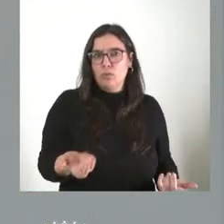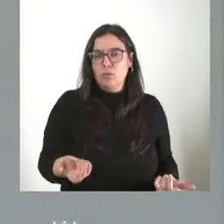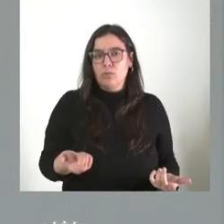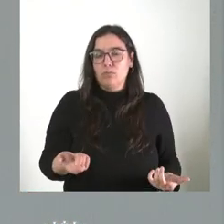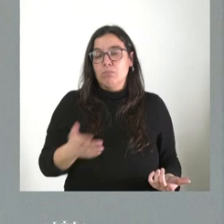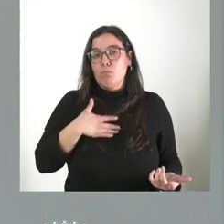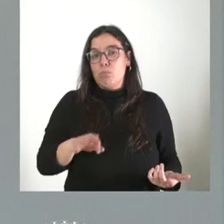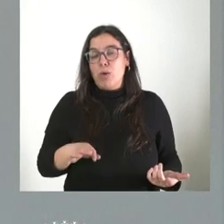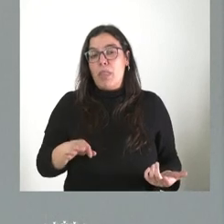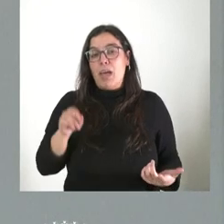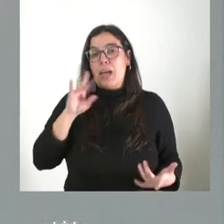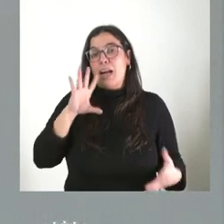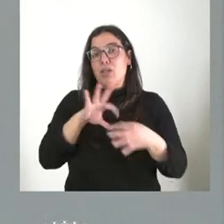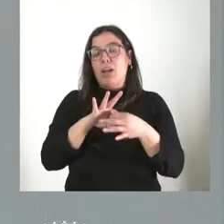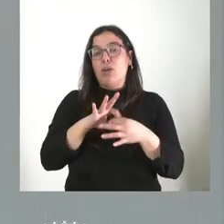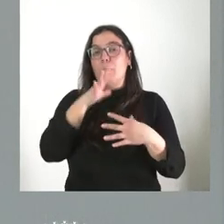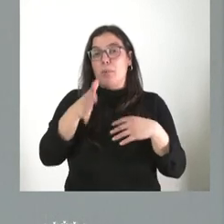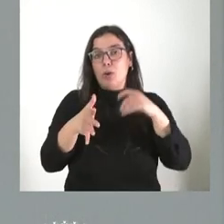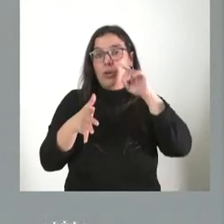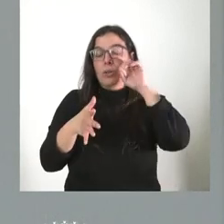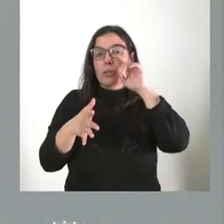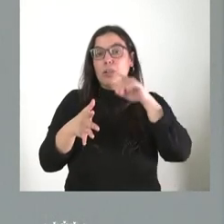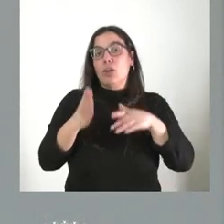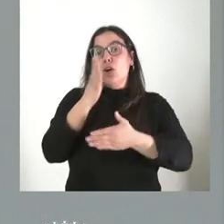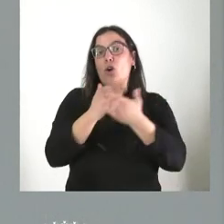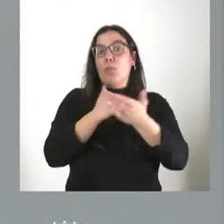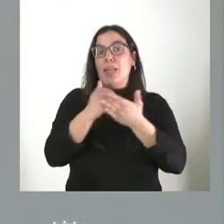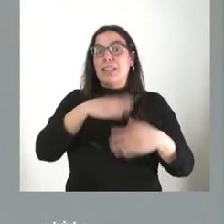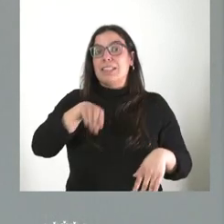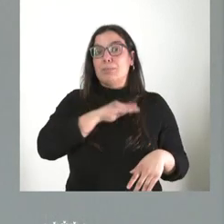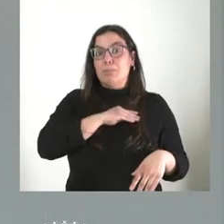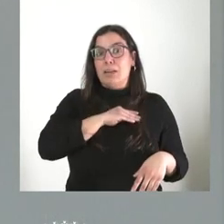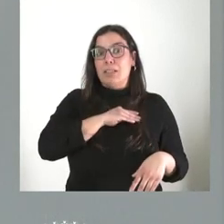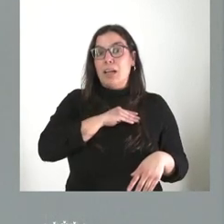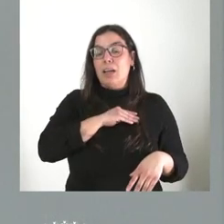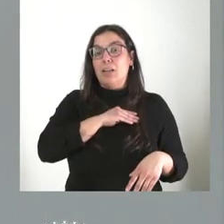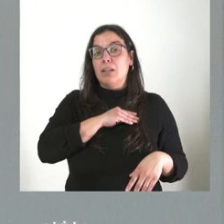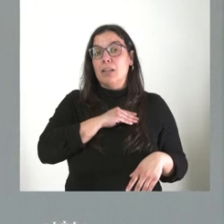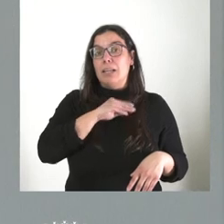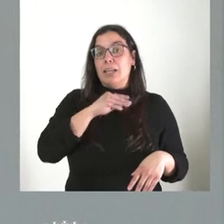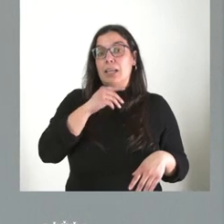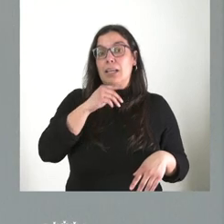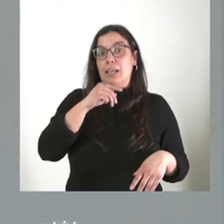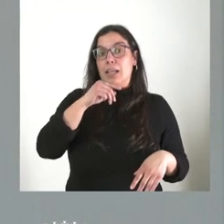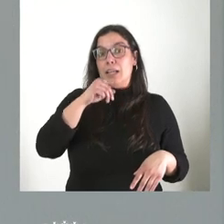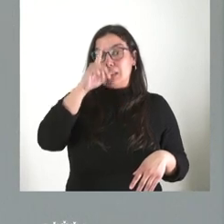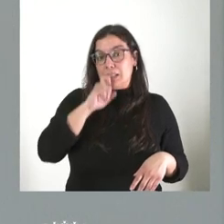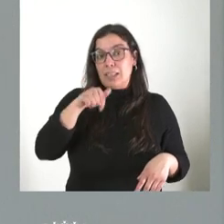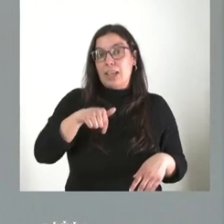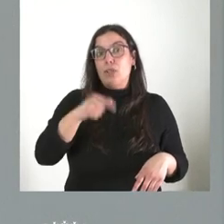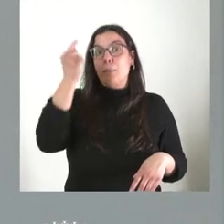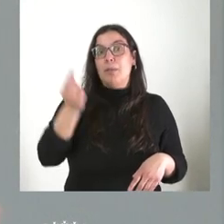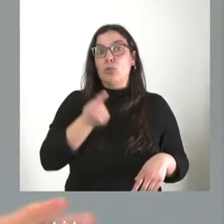tenga mucho que ver con el hecho de que solo dos comunidades autónomas en España vieron bajar en este año 2023 los presupuestos del estado